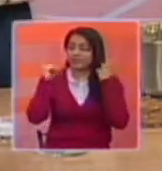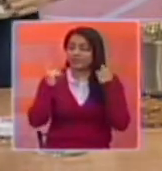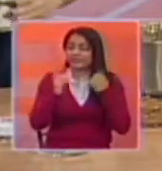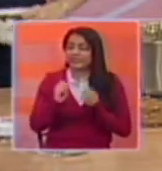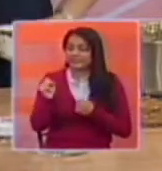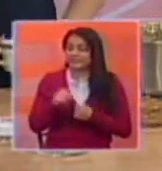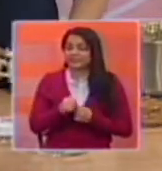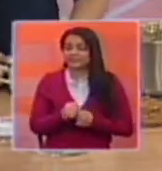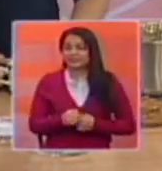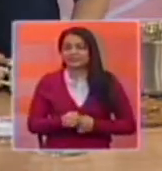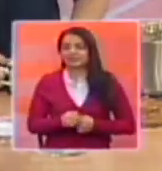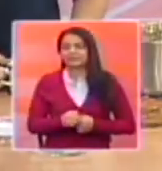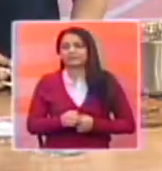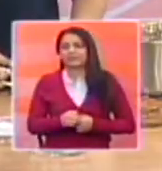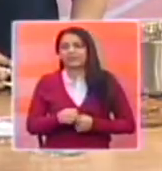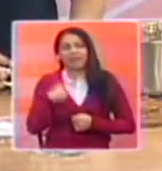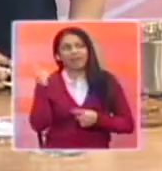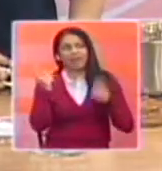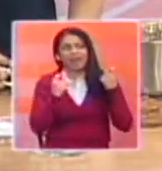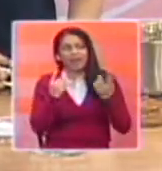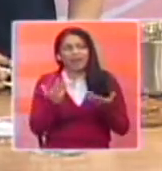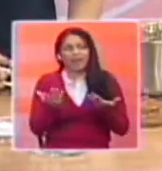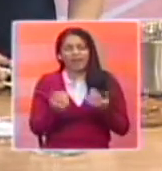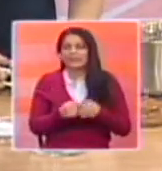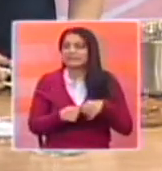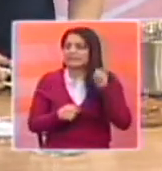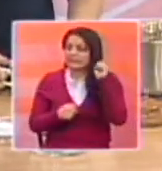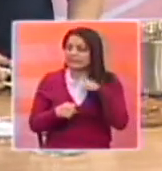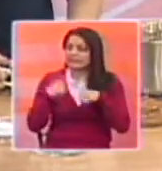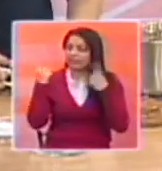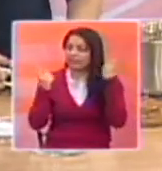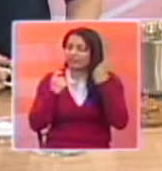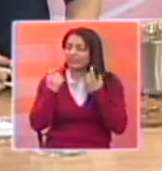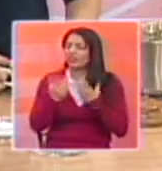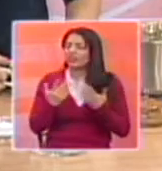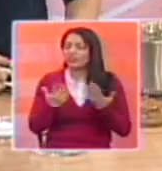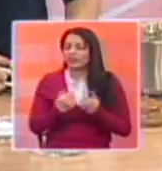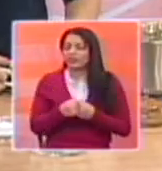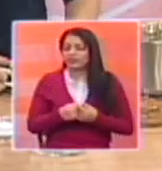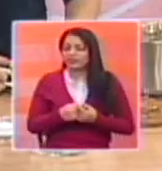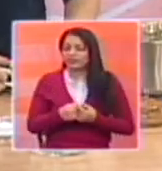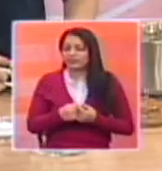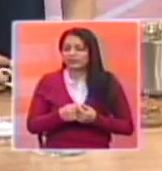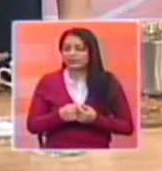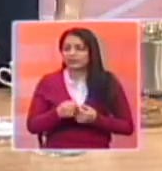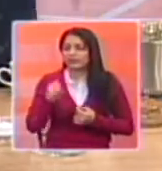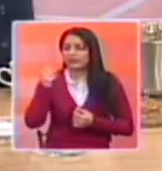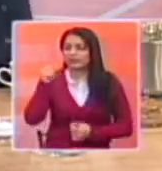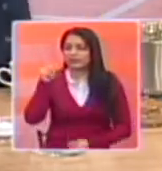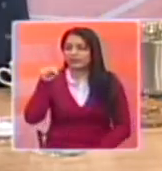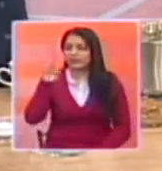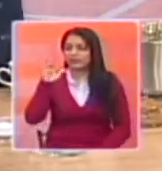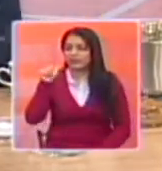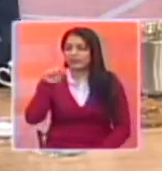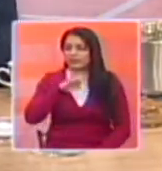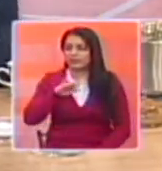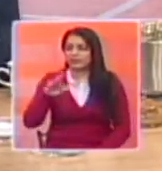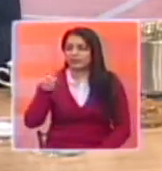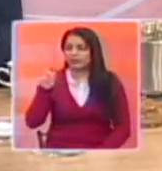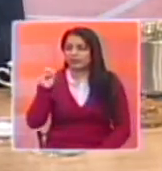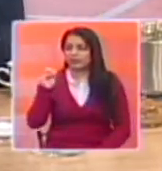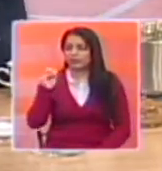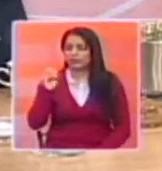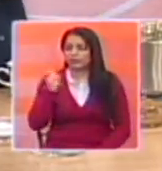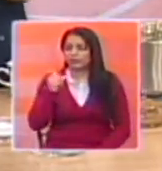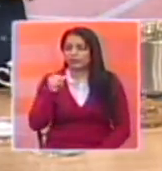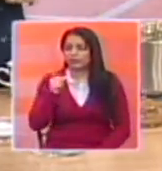de fiesta! Estamos Santa en Rosa Macho. De fiesta. Santa, ¿dónde es Santa Rosa? Sí, Santa Rosa, provincia del Oro. ¡Que